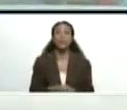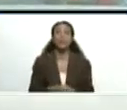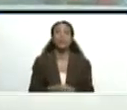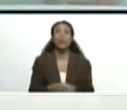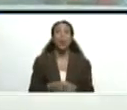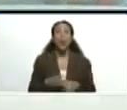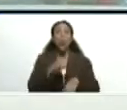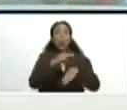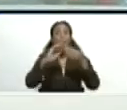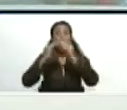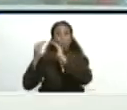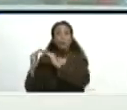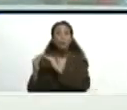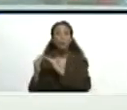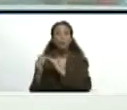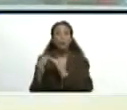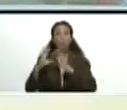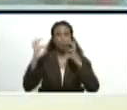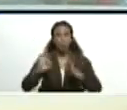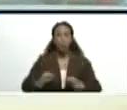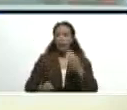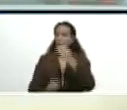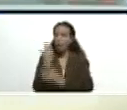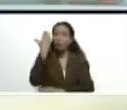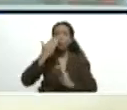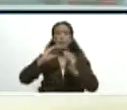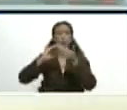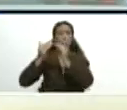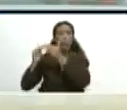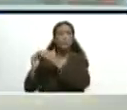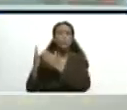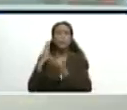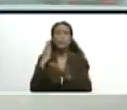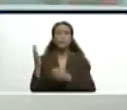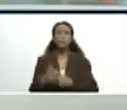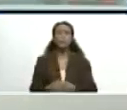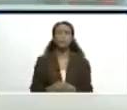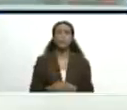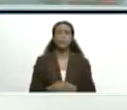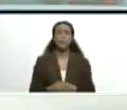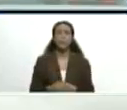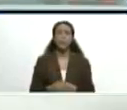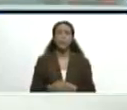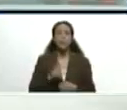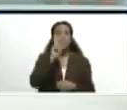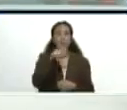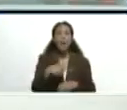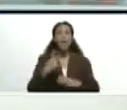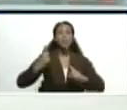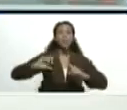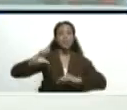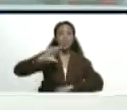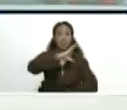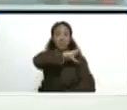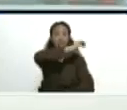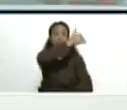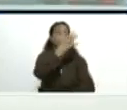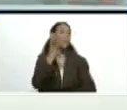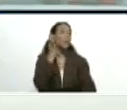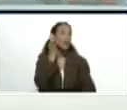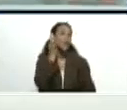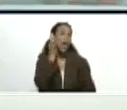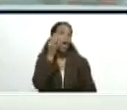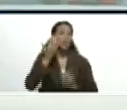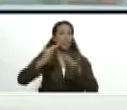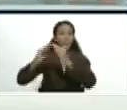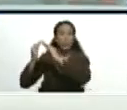comunero, comunero de sangre y de raíz, y de la directora del área de salud